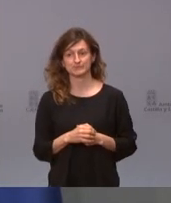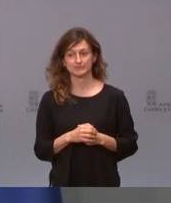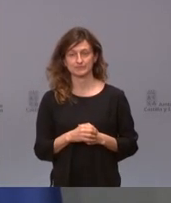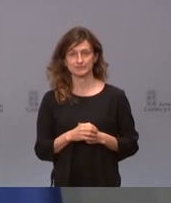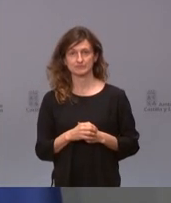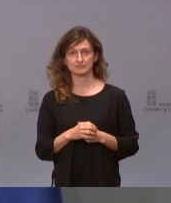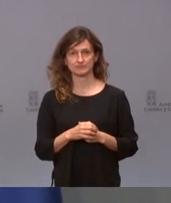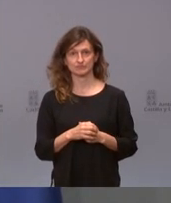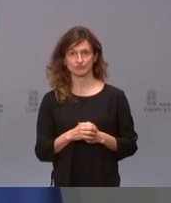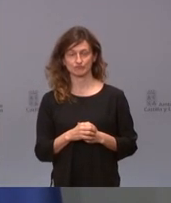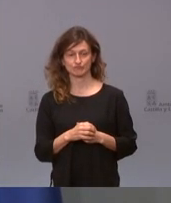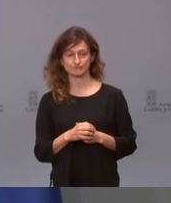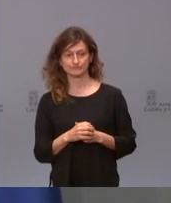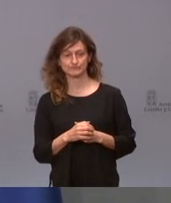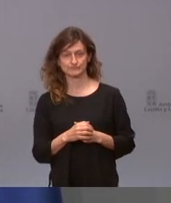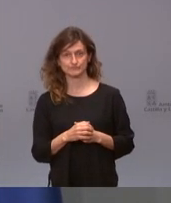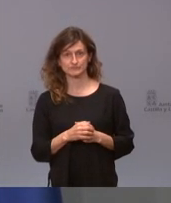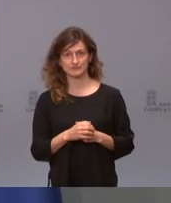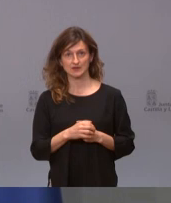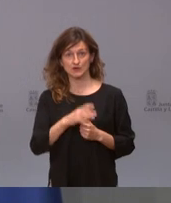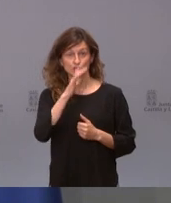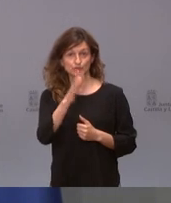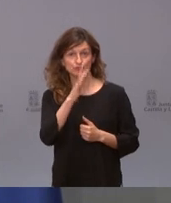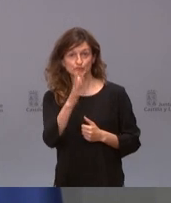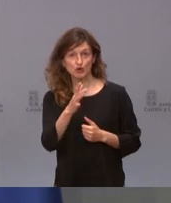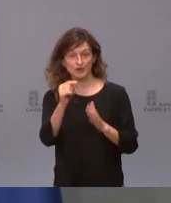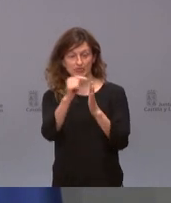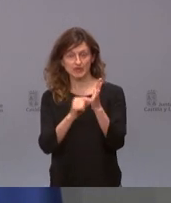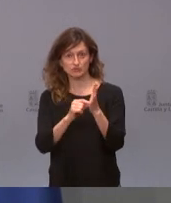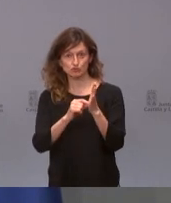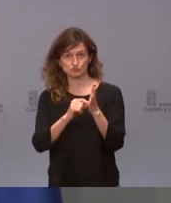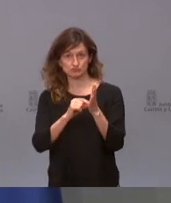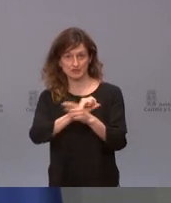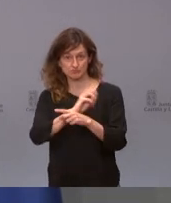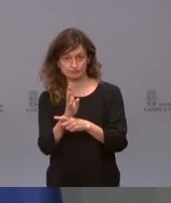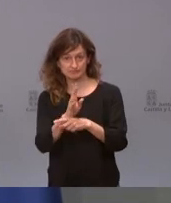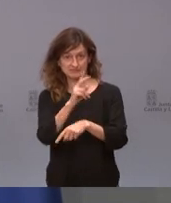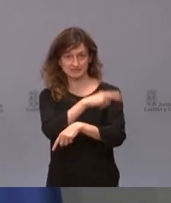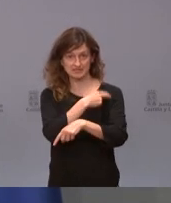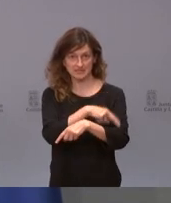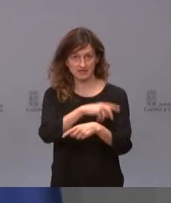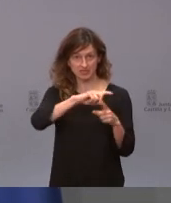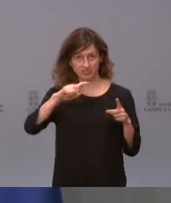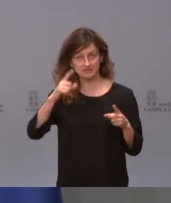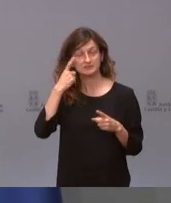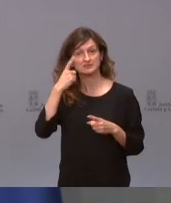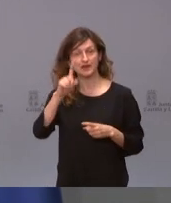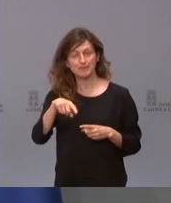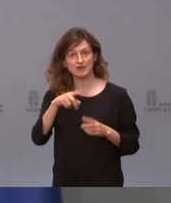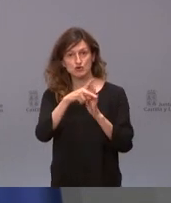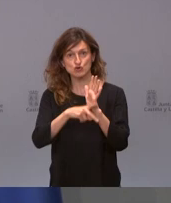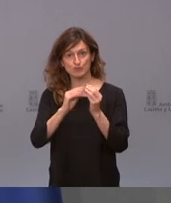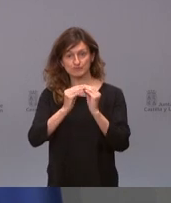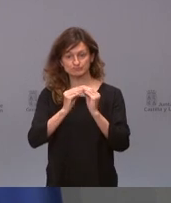tenemos que como hemos hecho siempre de la mano de los datos epidemiológicos y sanitarios tendremos que ir aplicando las normas